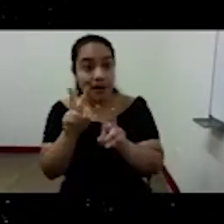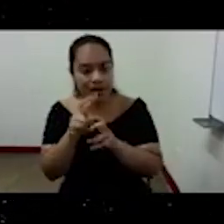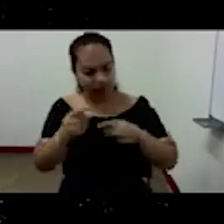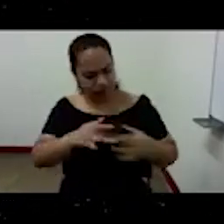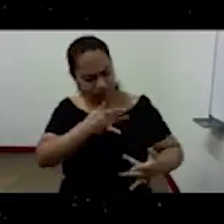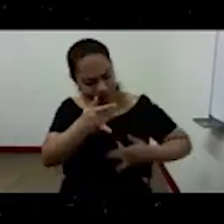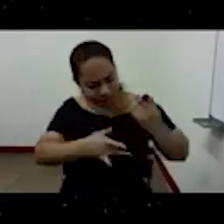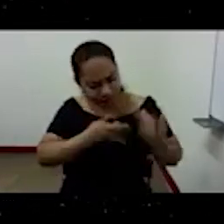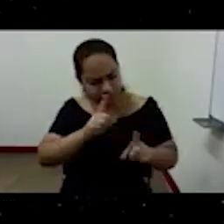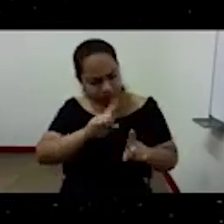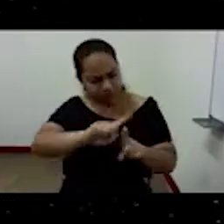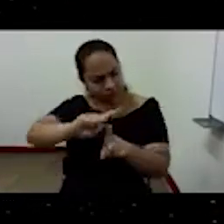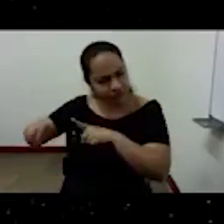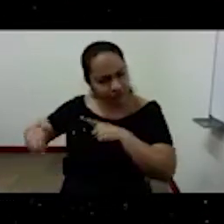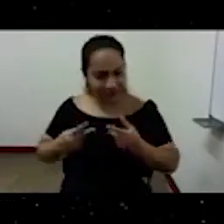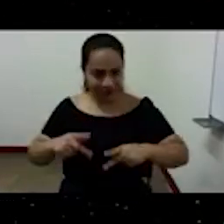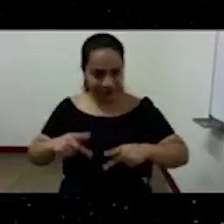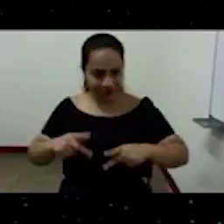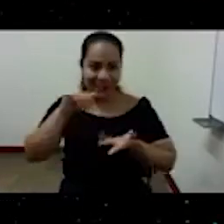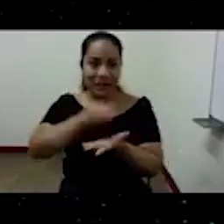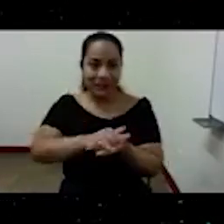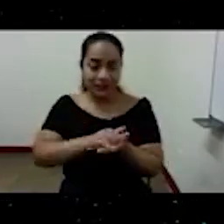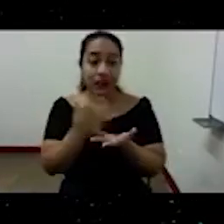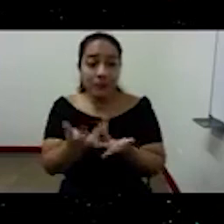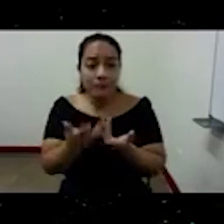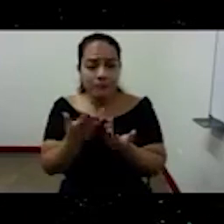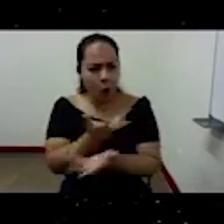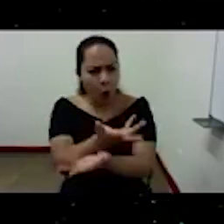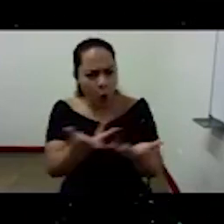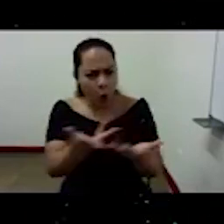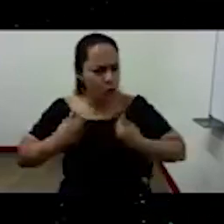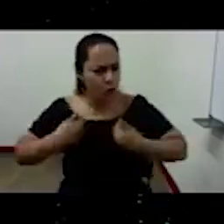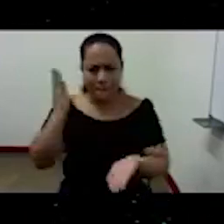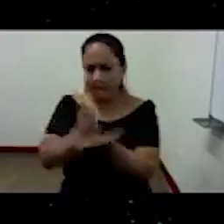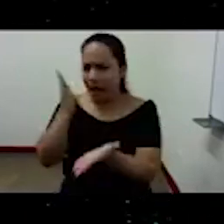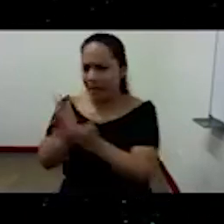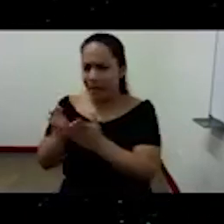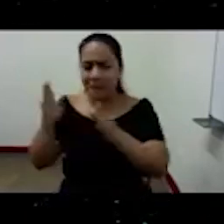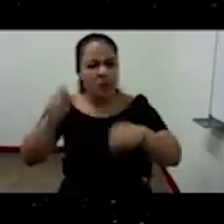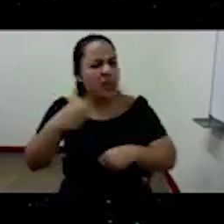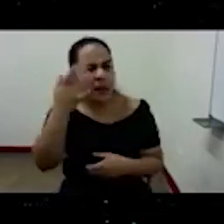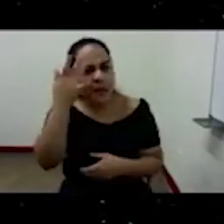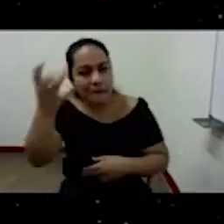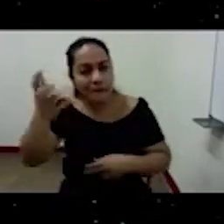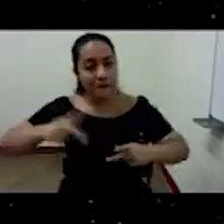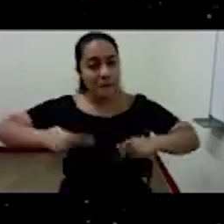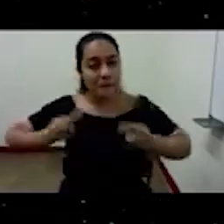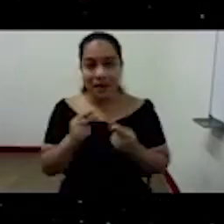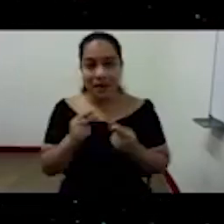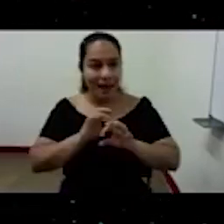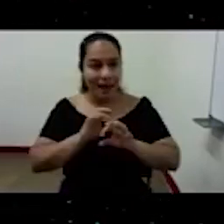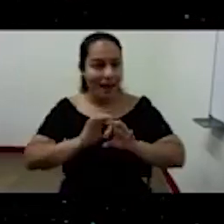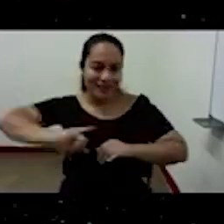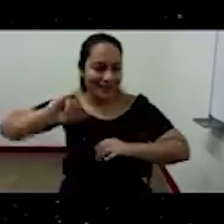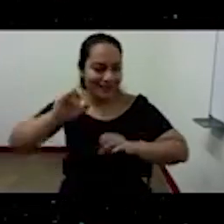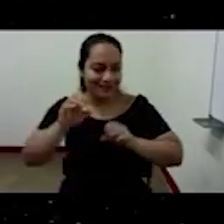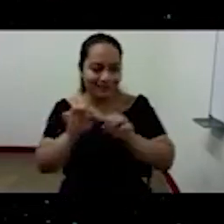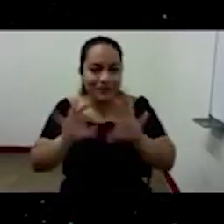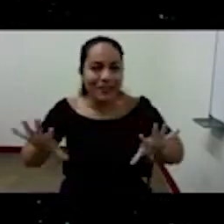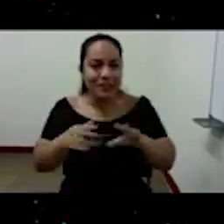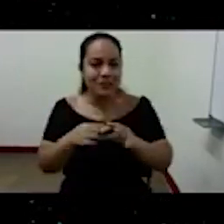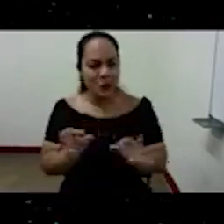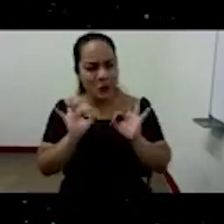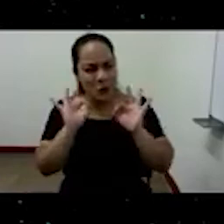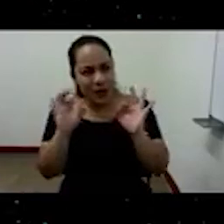sensaciones. Así cualquier cosa puede suceder porque la vida es siempre extraordinaria